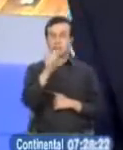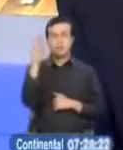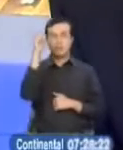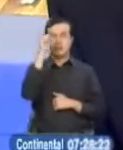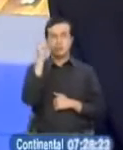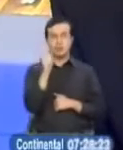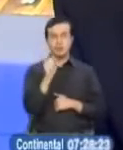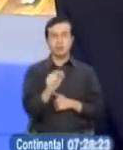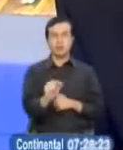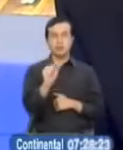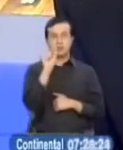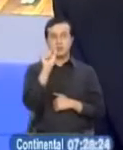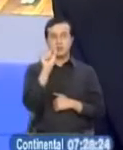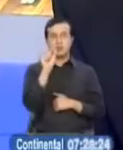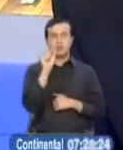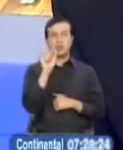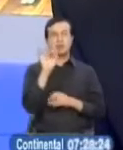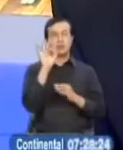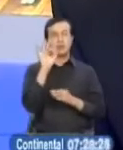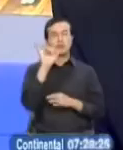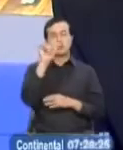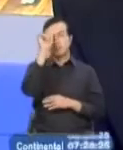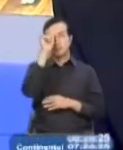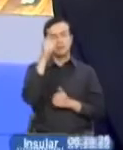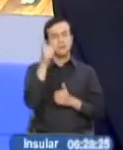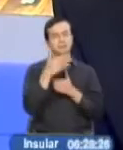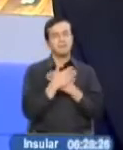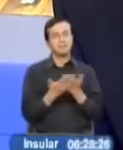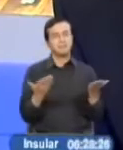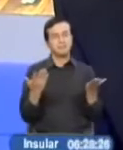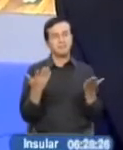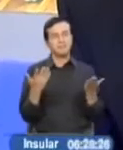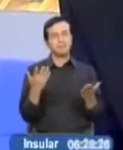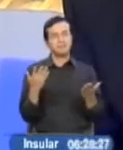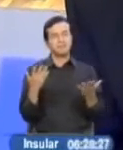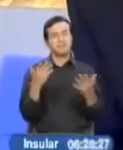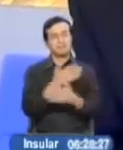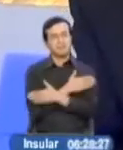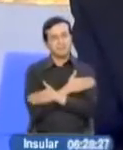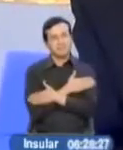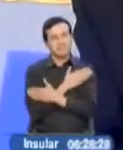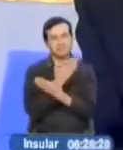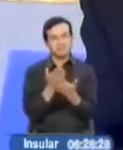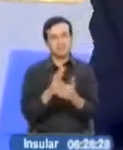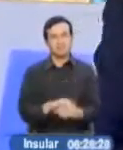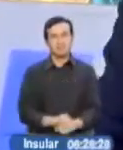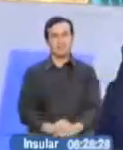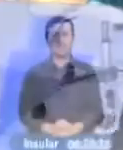conclusiones. Un excelente fin de semana y un fuerte abrazo.